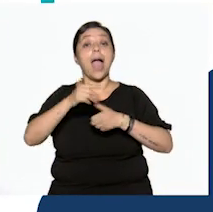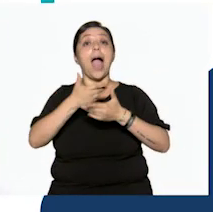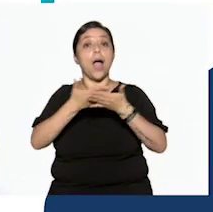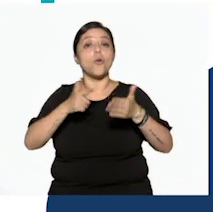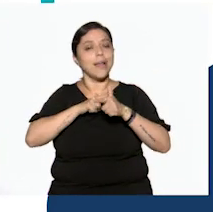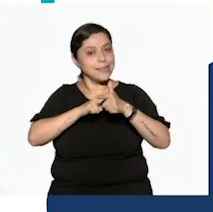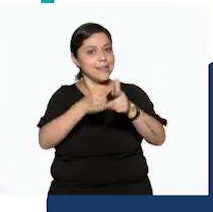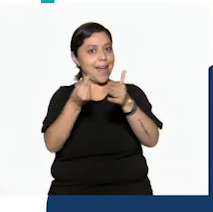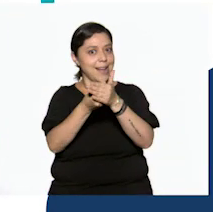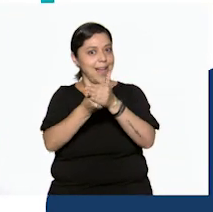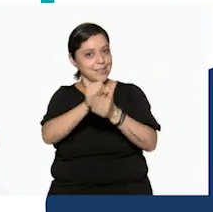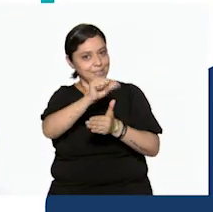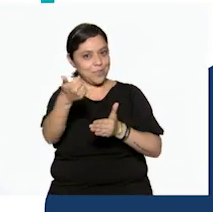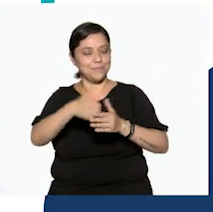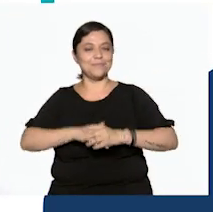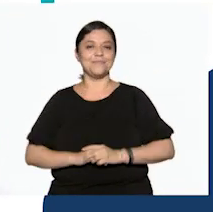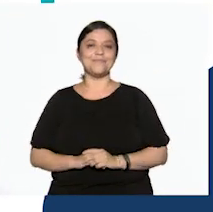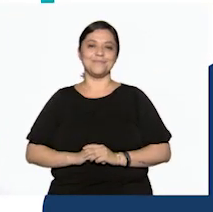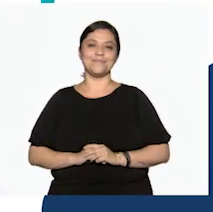clase.